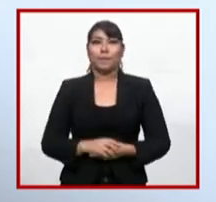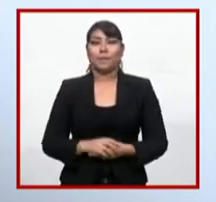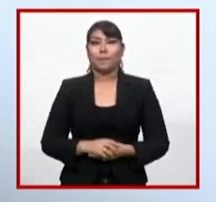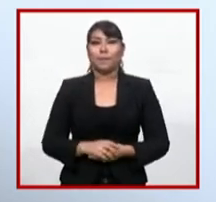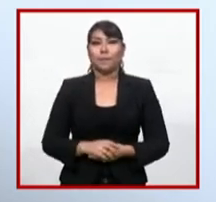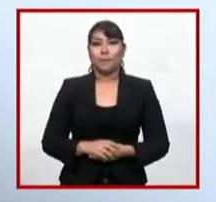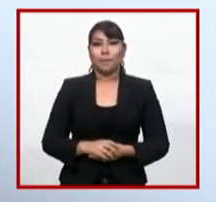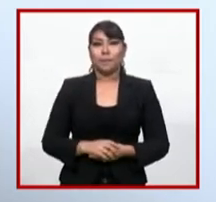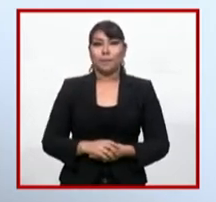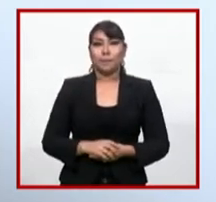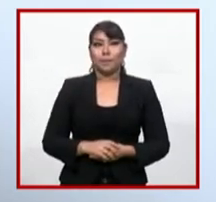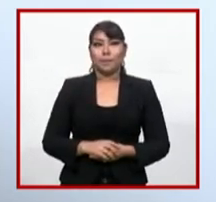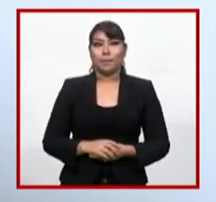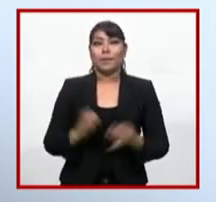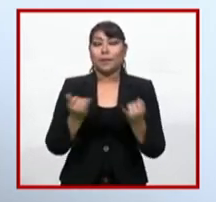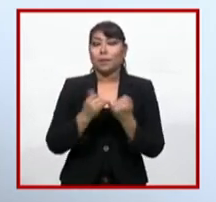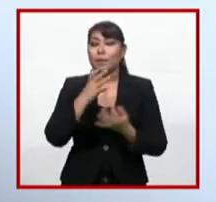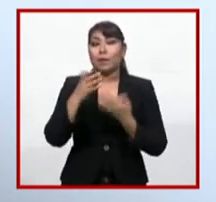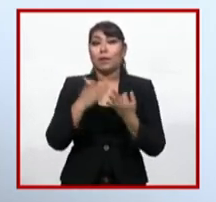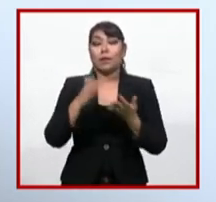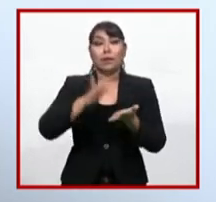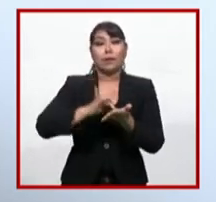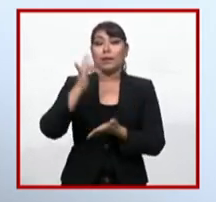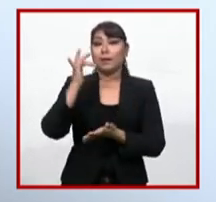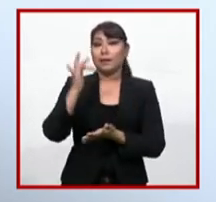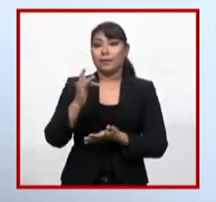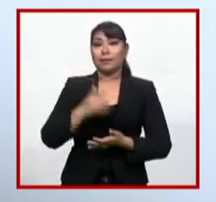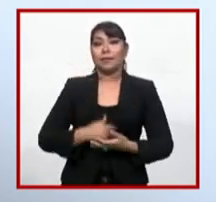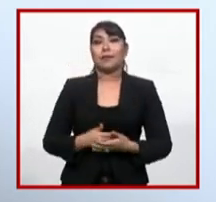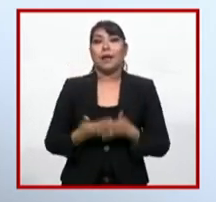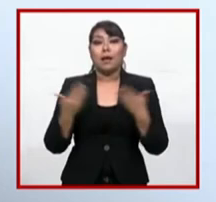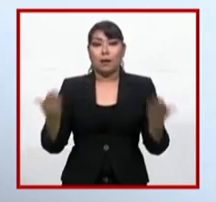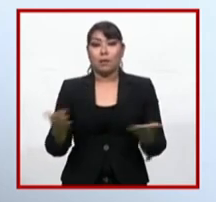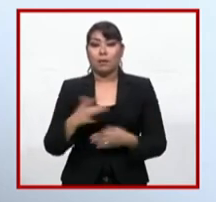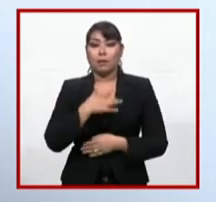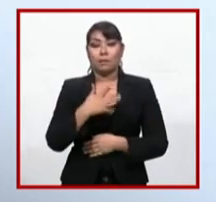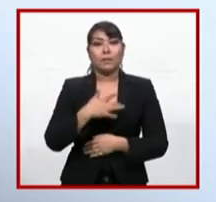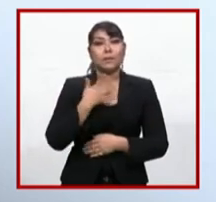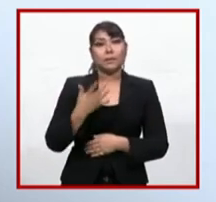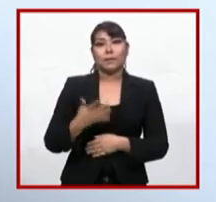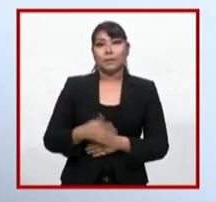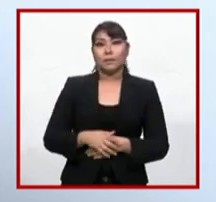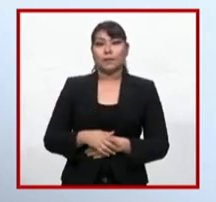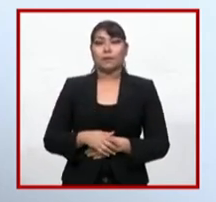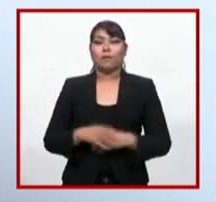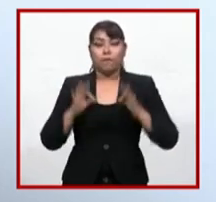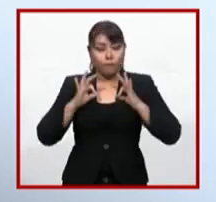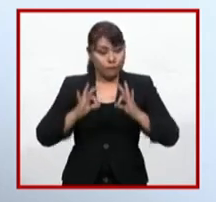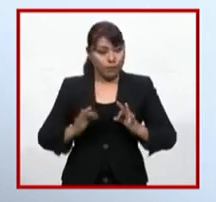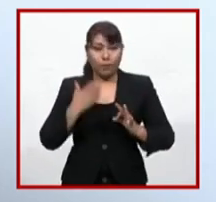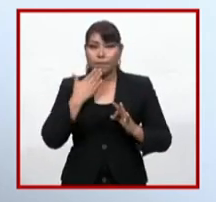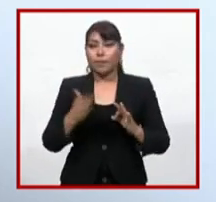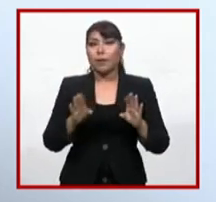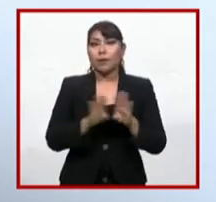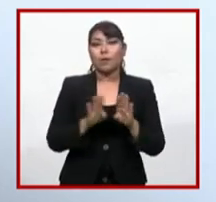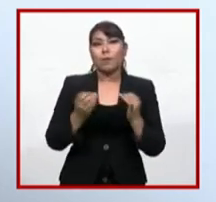a AMLAM, que también me apoyaron allá. Ahora me siento muy bien, tanto físicamente